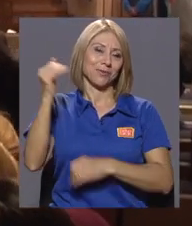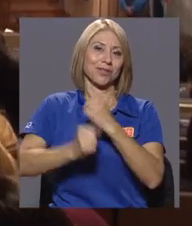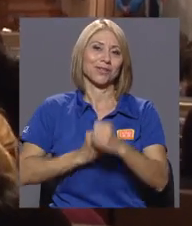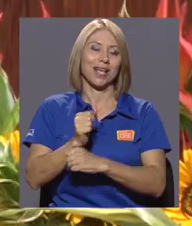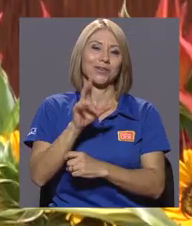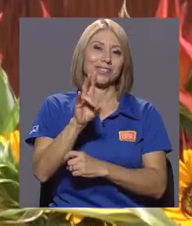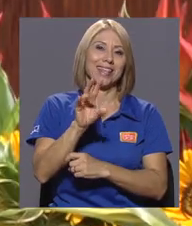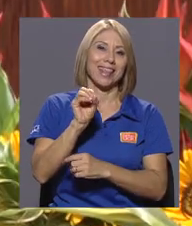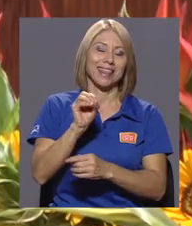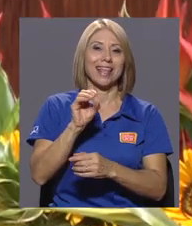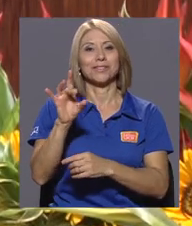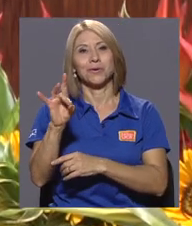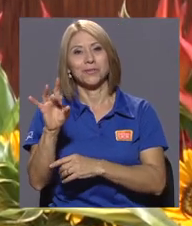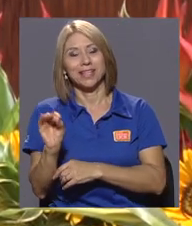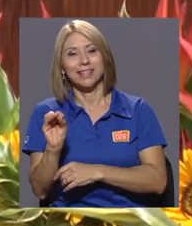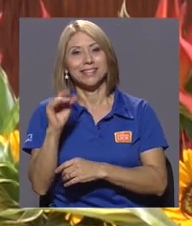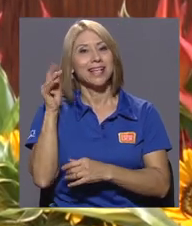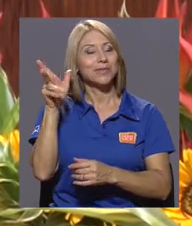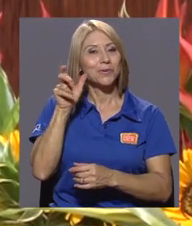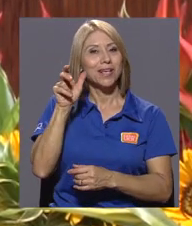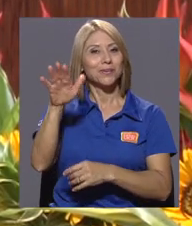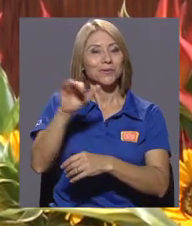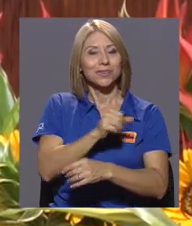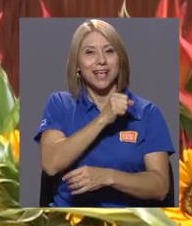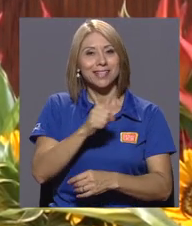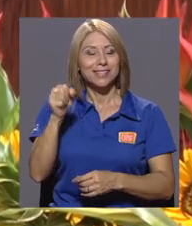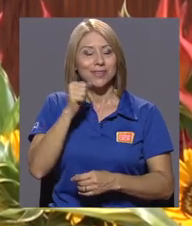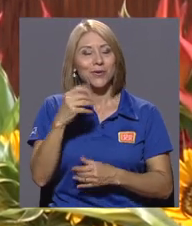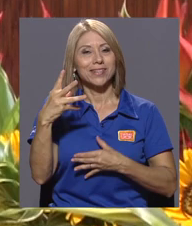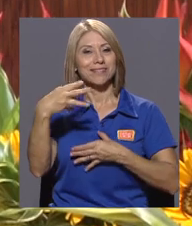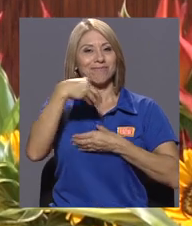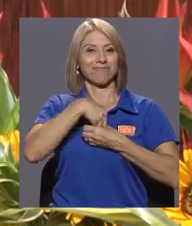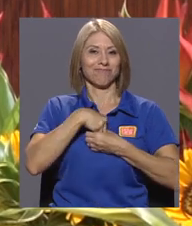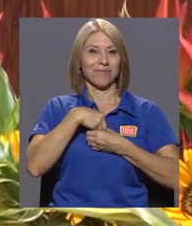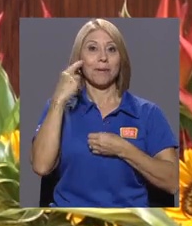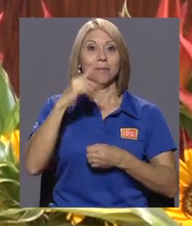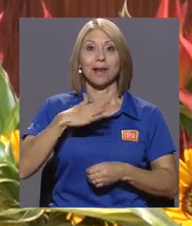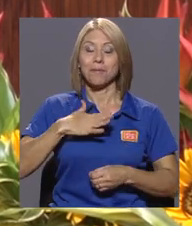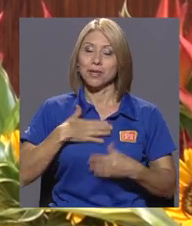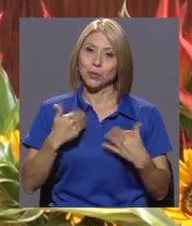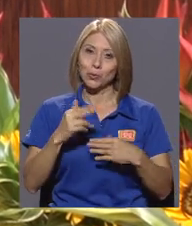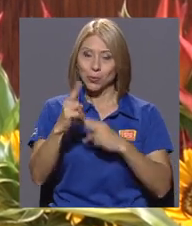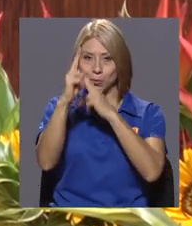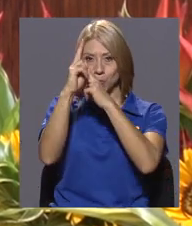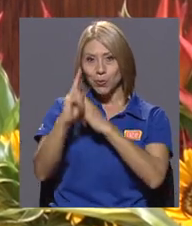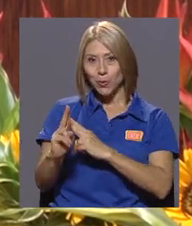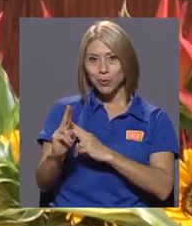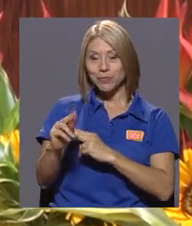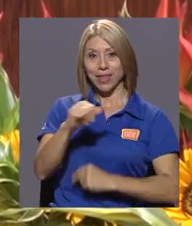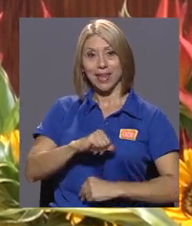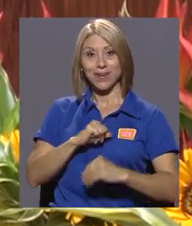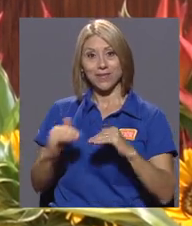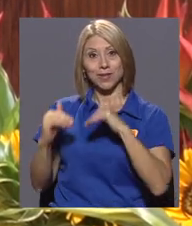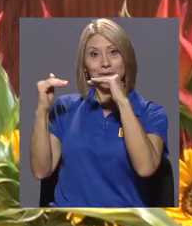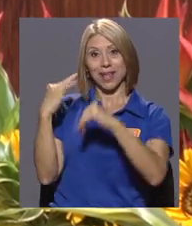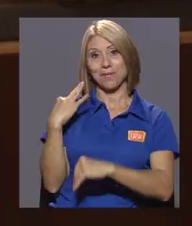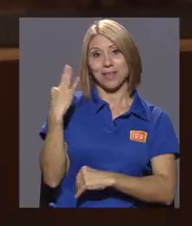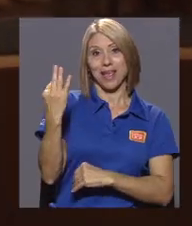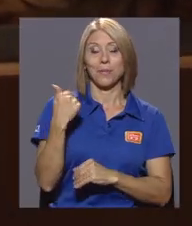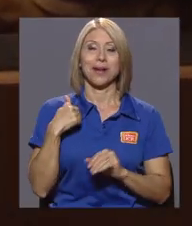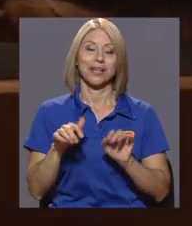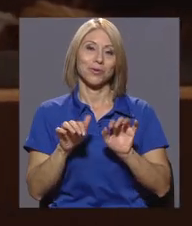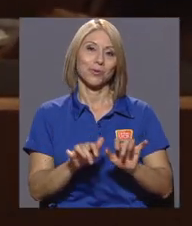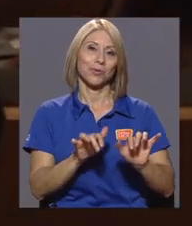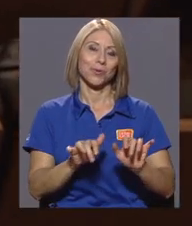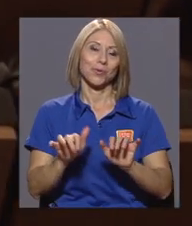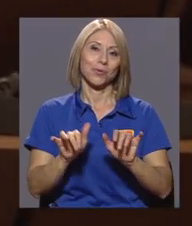escuchando sus canciones y que las atesoramos realmente y para mí también es un privilegio pues que la rectoría me haya invitado a participar y tocar